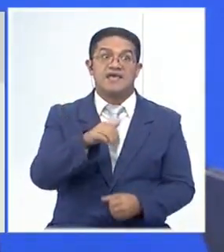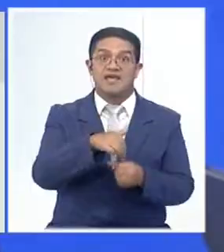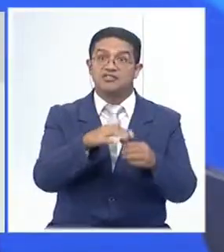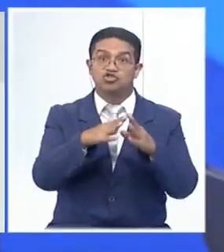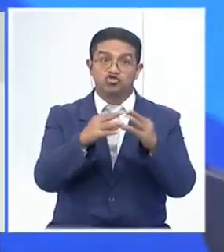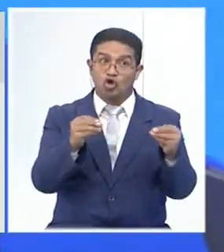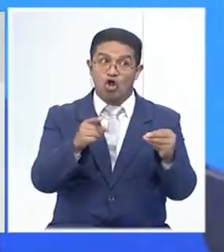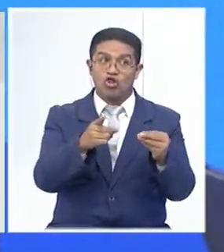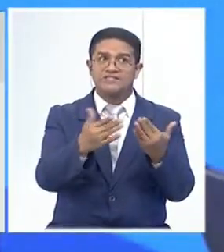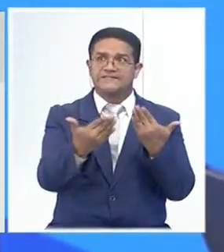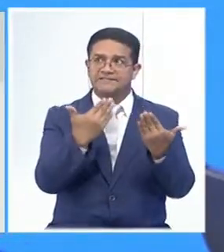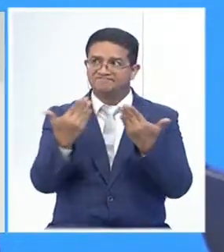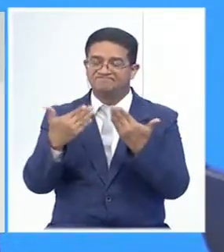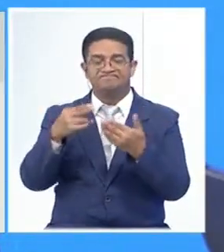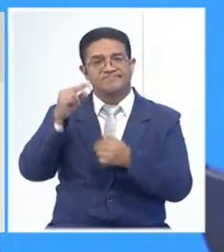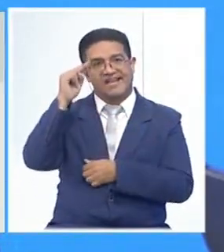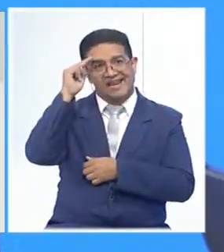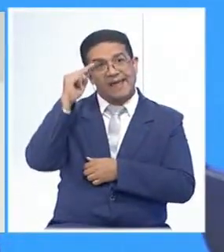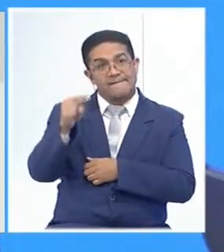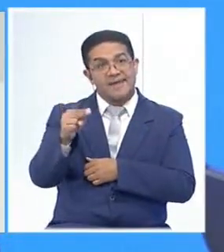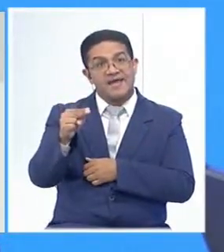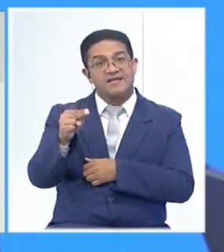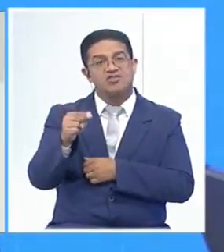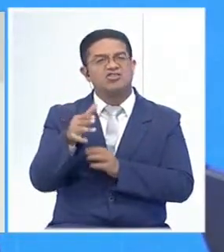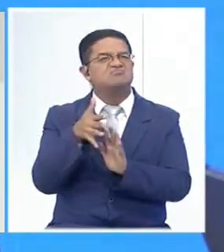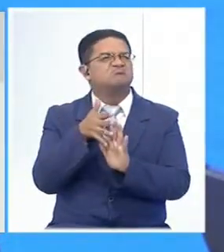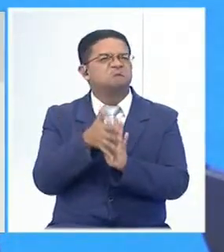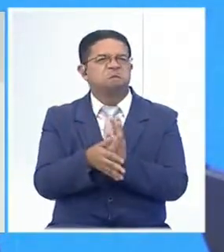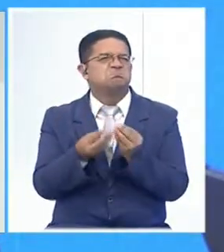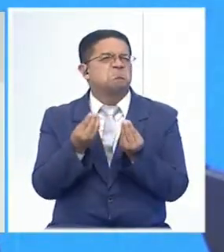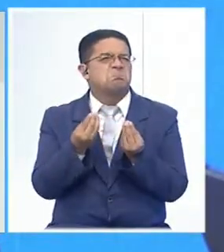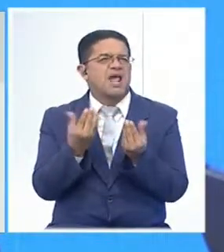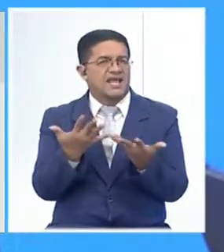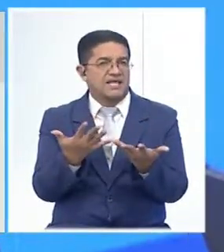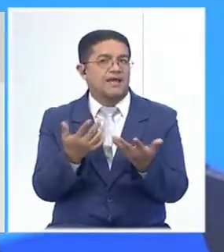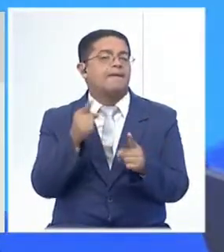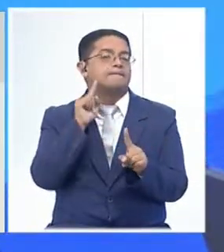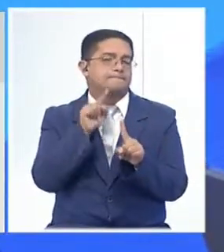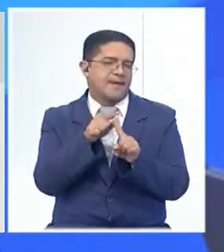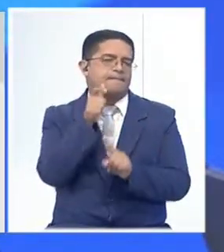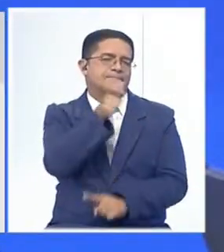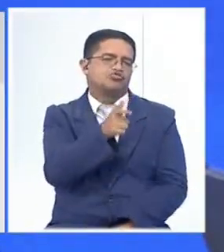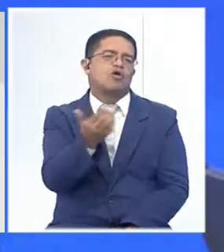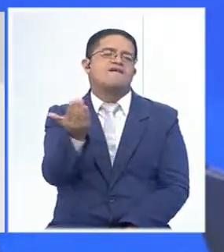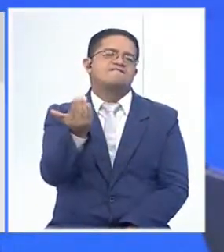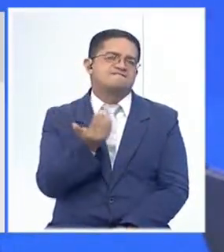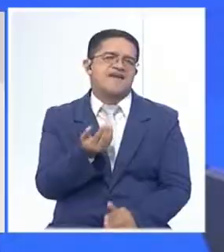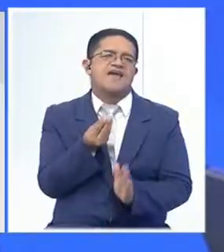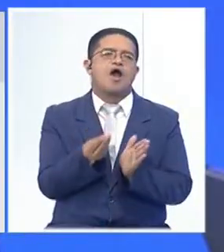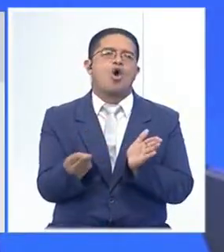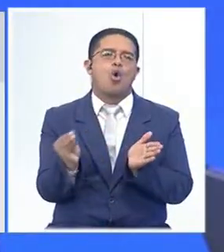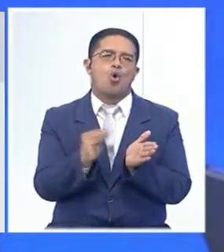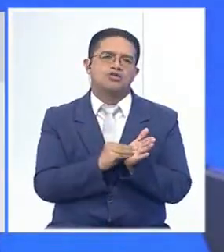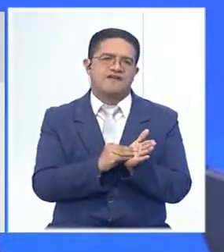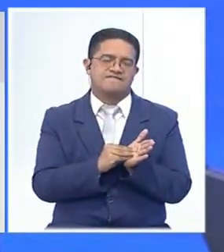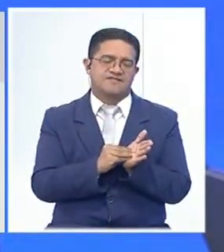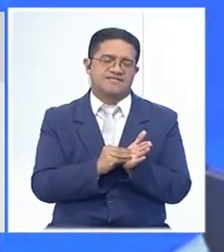mucho respeto, con mucho cariño, para que justamente esa es la idea, regresen de una forma